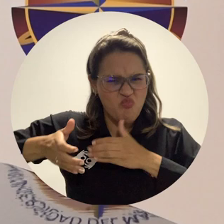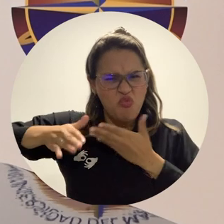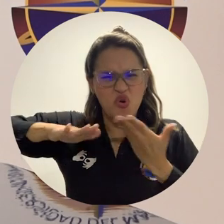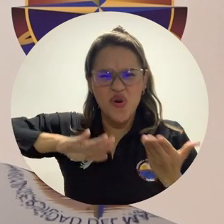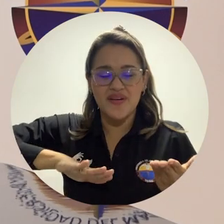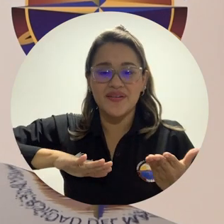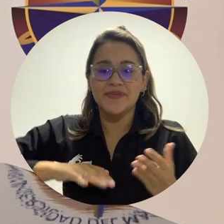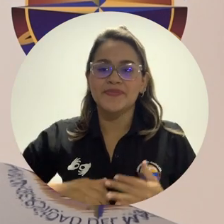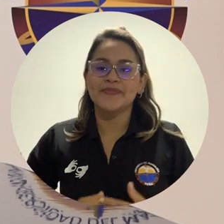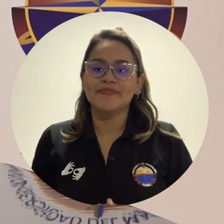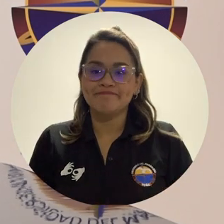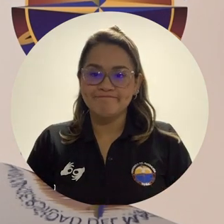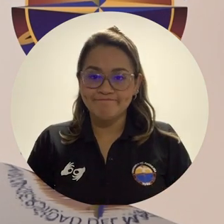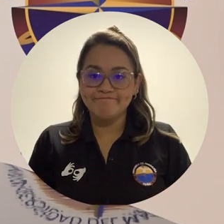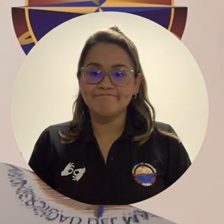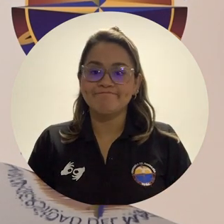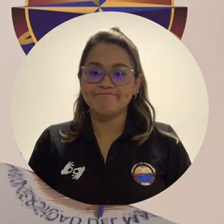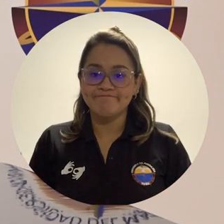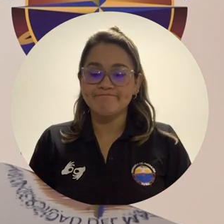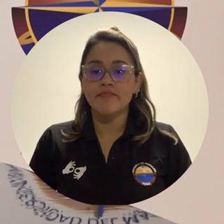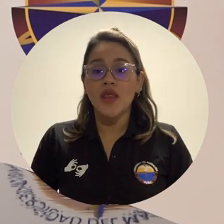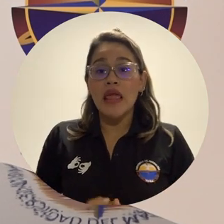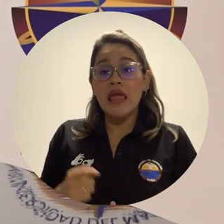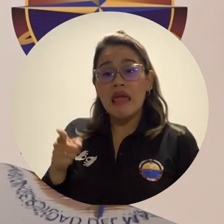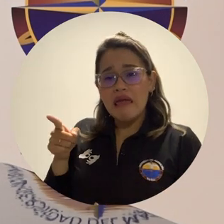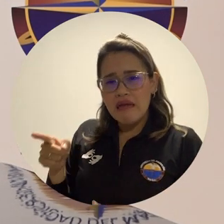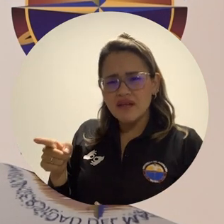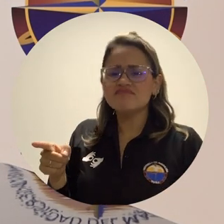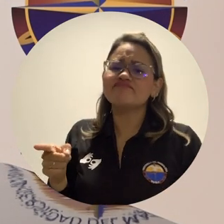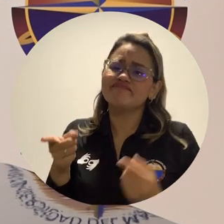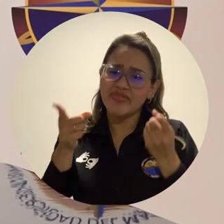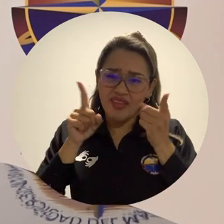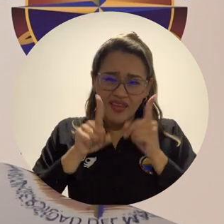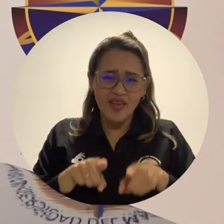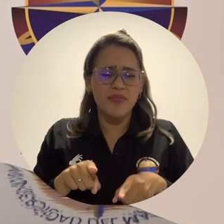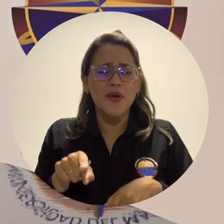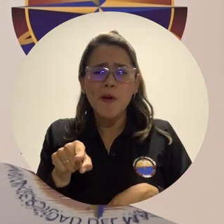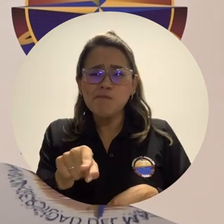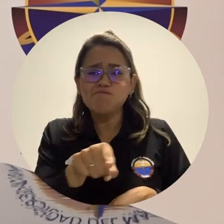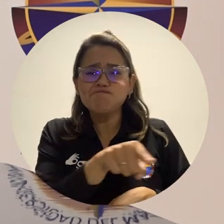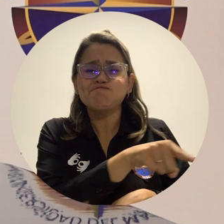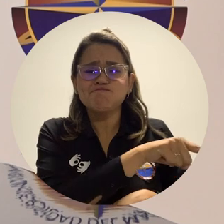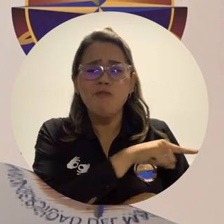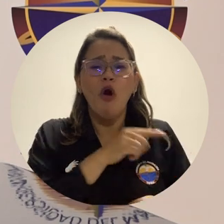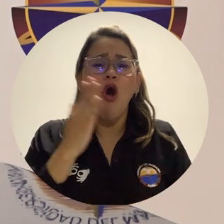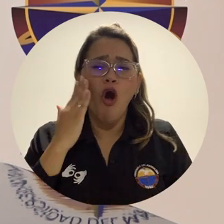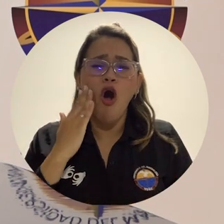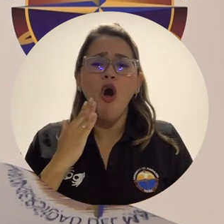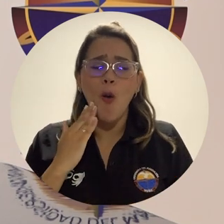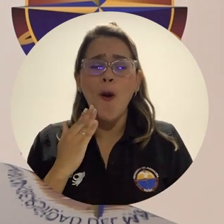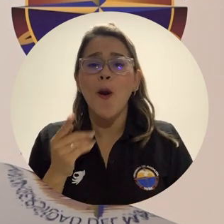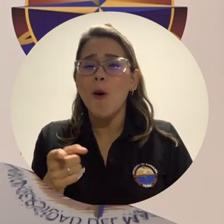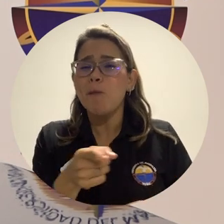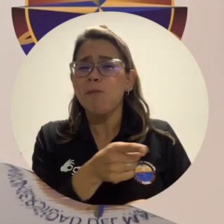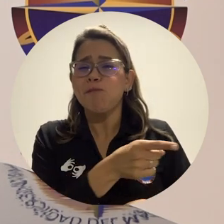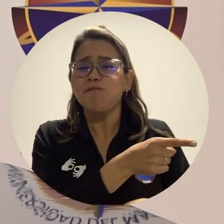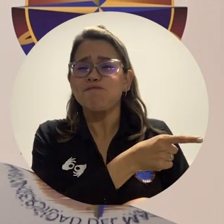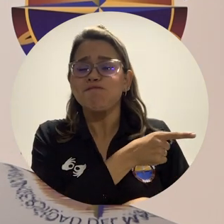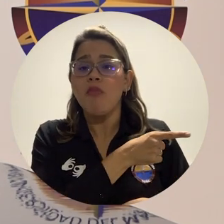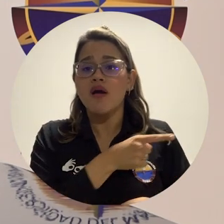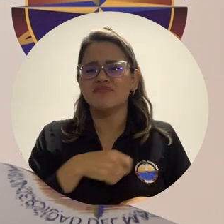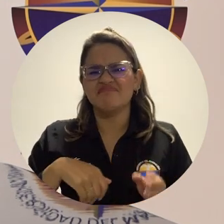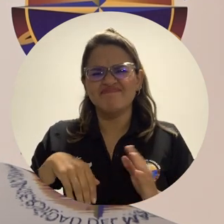vida. Michael, al igual que muchos otros jóvenes, hacen parte de ese grupo de personas